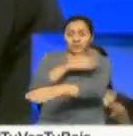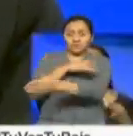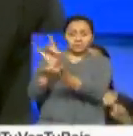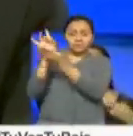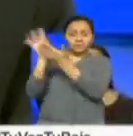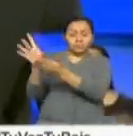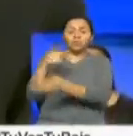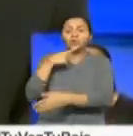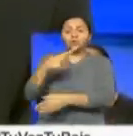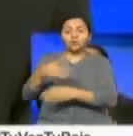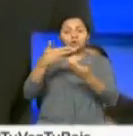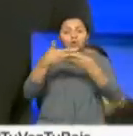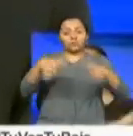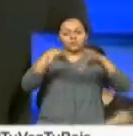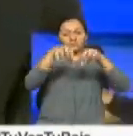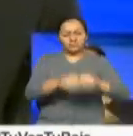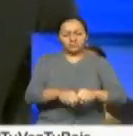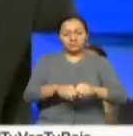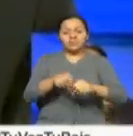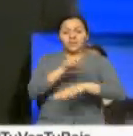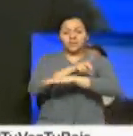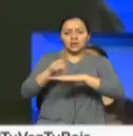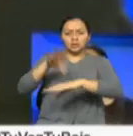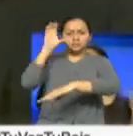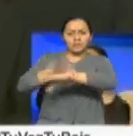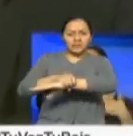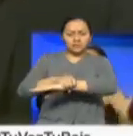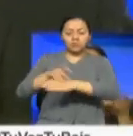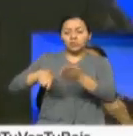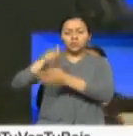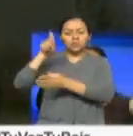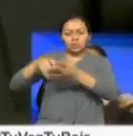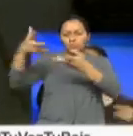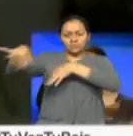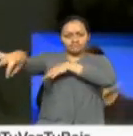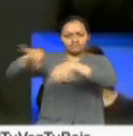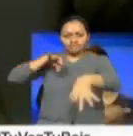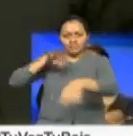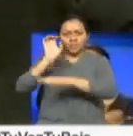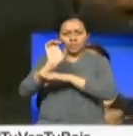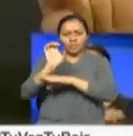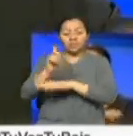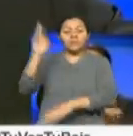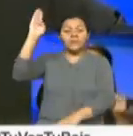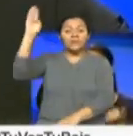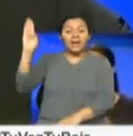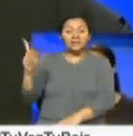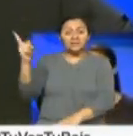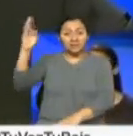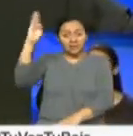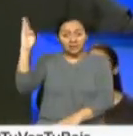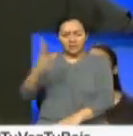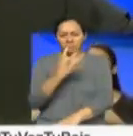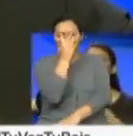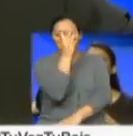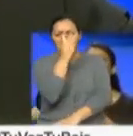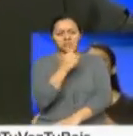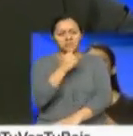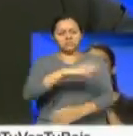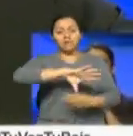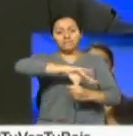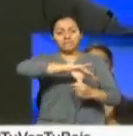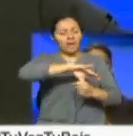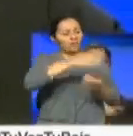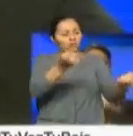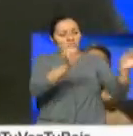Ordenamos el arraigo de sus principales directivos. Le quitamos todos los contratos que tenía en el país. Por eso Brasil me retiró al embajador, que es la medida más fuerte, ¿eh?,